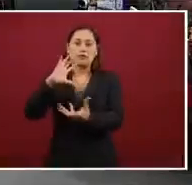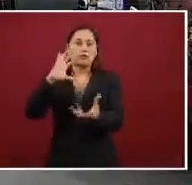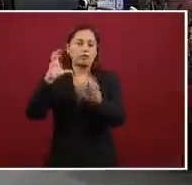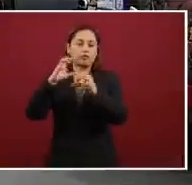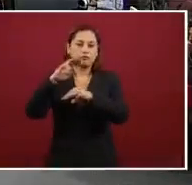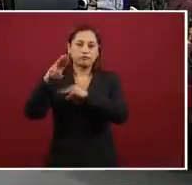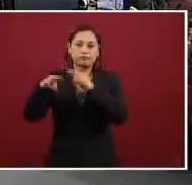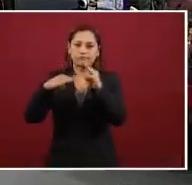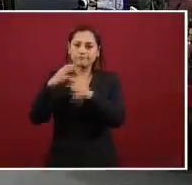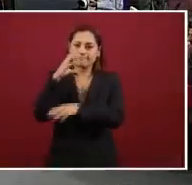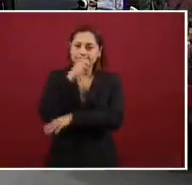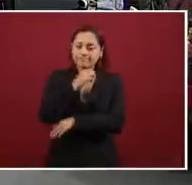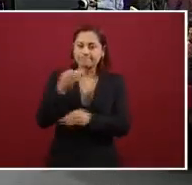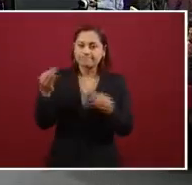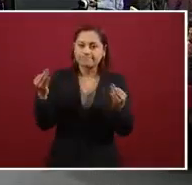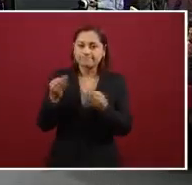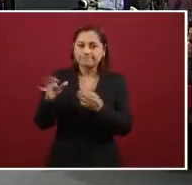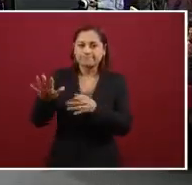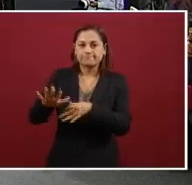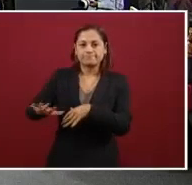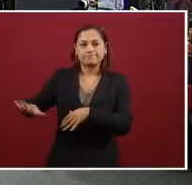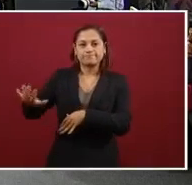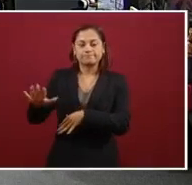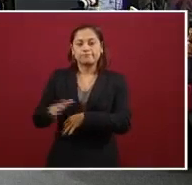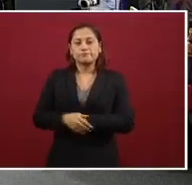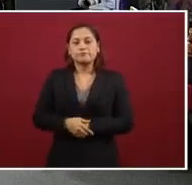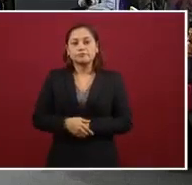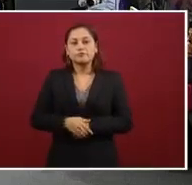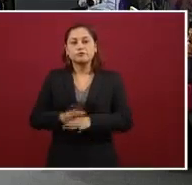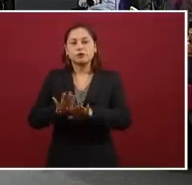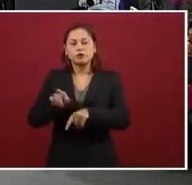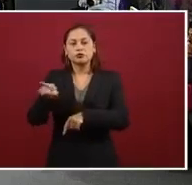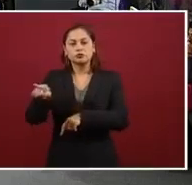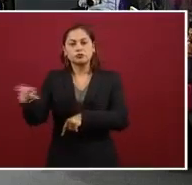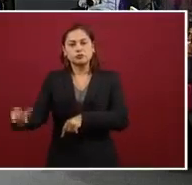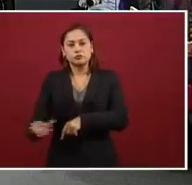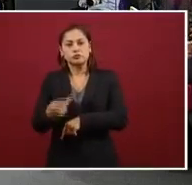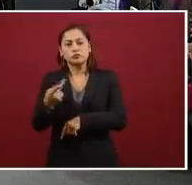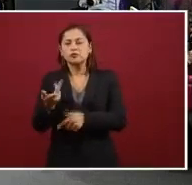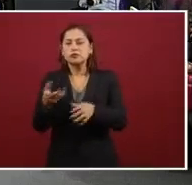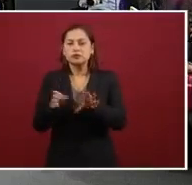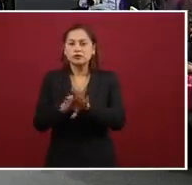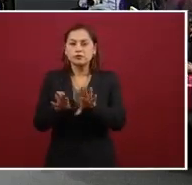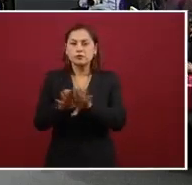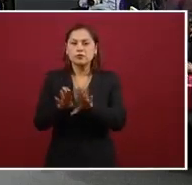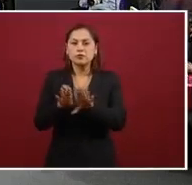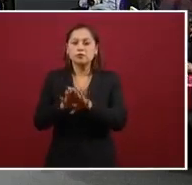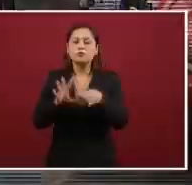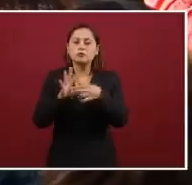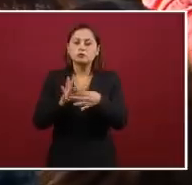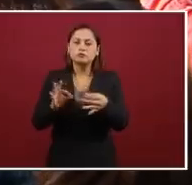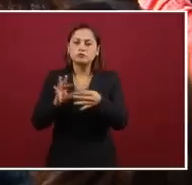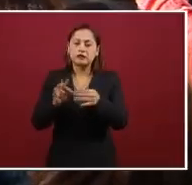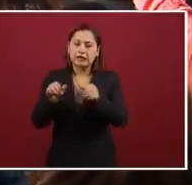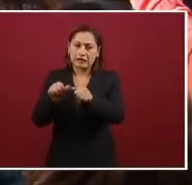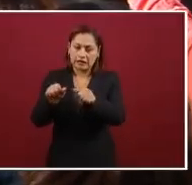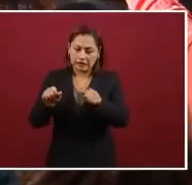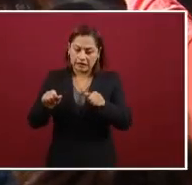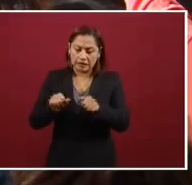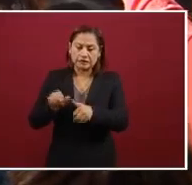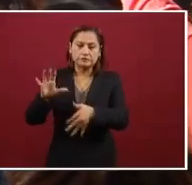en fin, lo vamos a tu pregunta, lo vamos a ejercer vía la Agencia Mexicana de Cooperación y Desarrollo, y